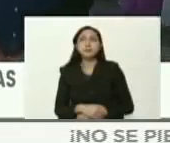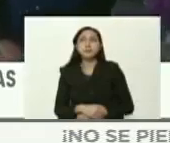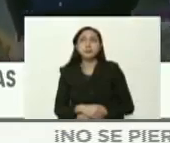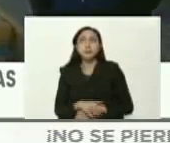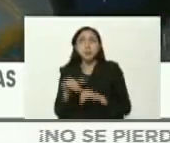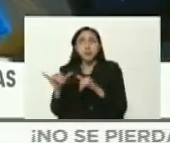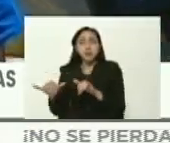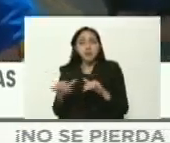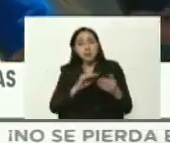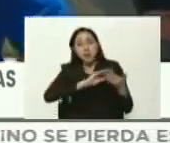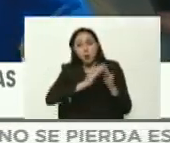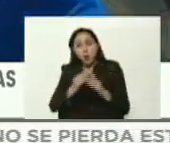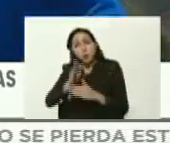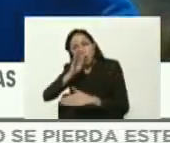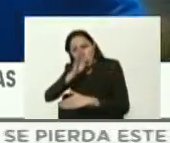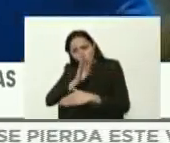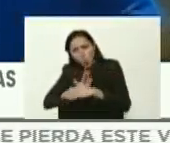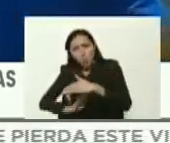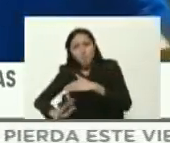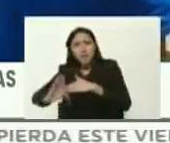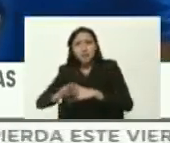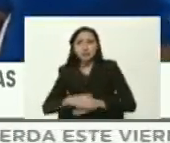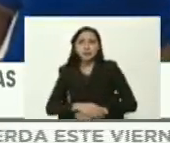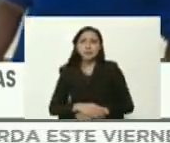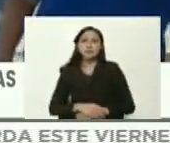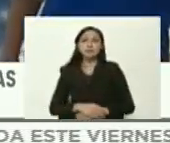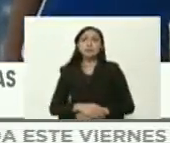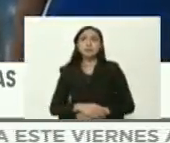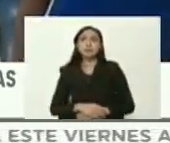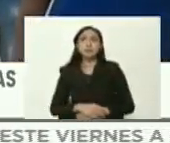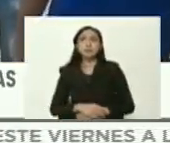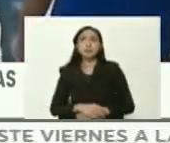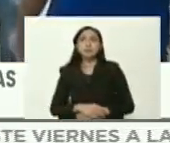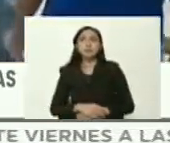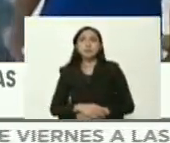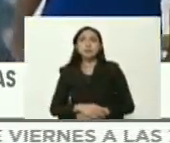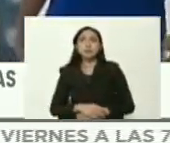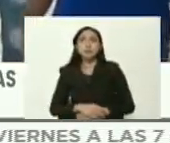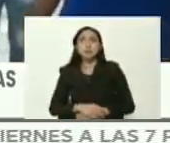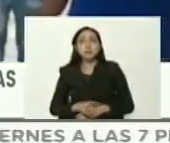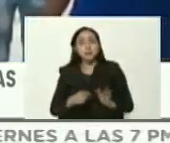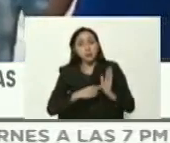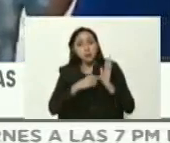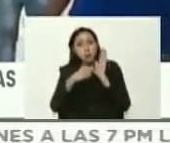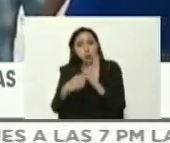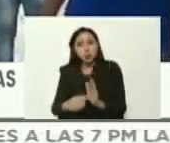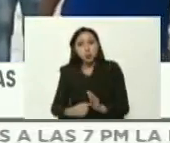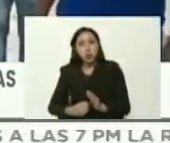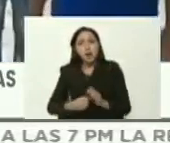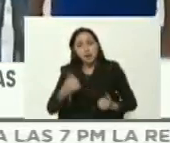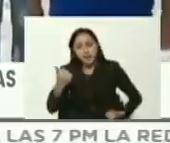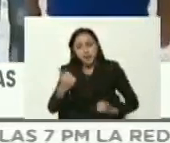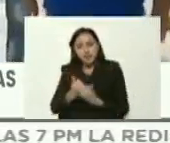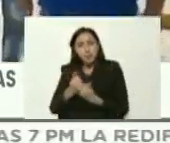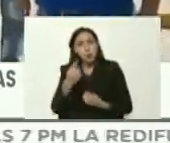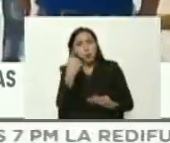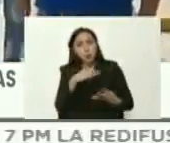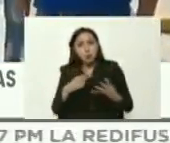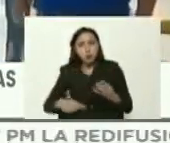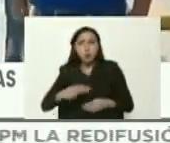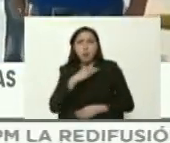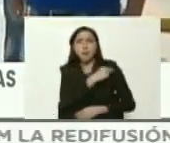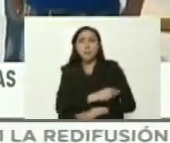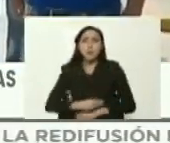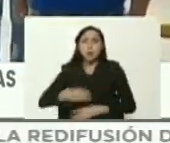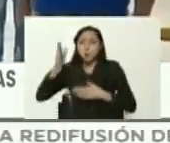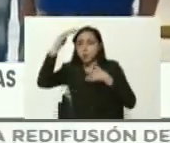es una comunidad humilde, lo que nosotros denominamos la Cuenca del Chama, se ha convertido ahora en una base de misiones para atender a más